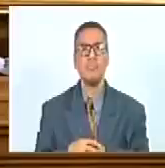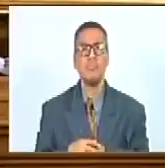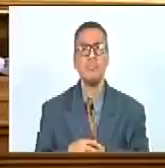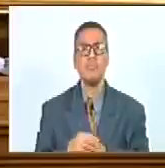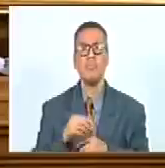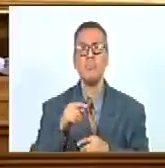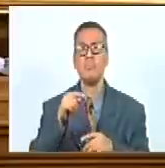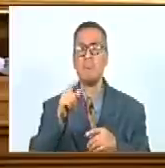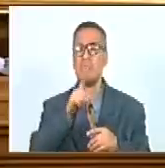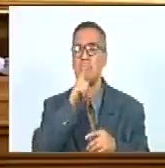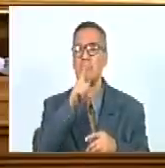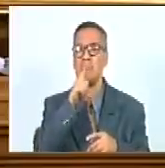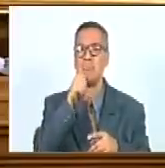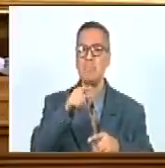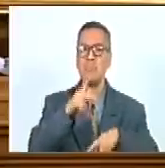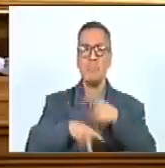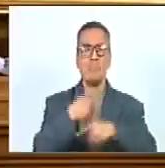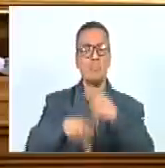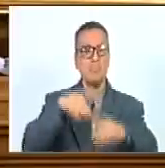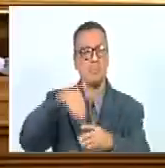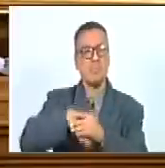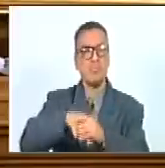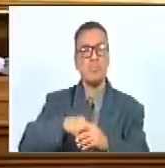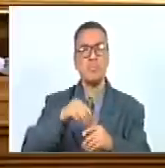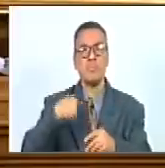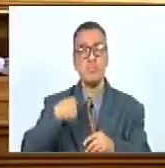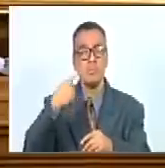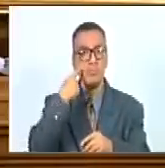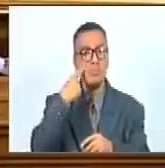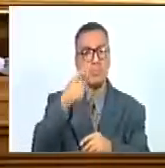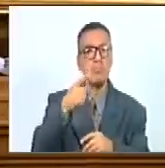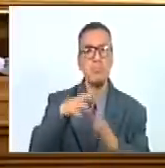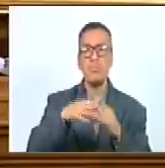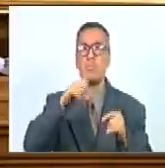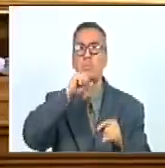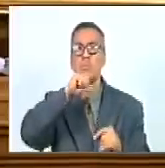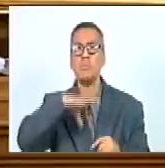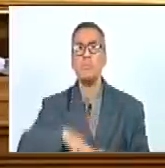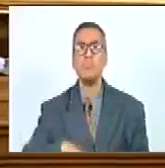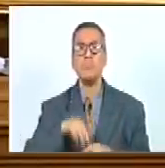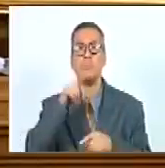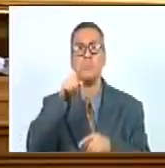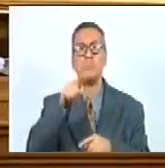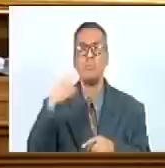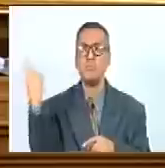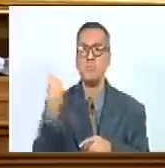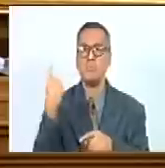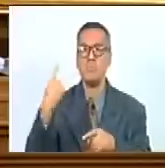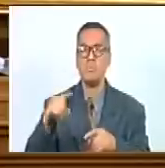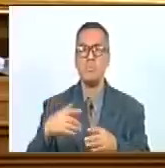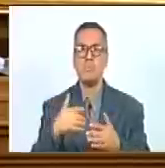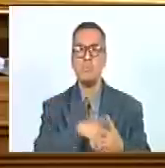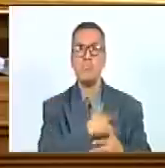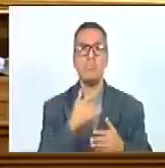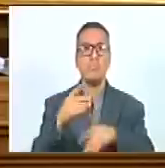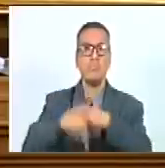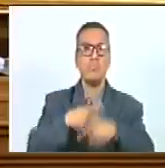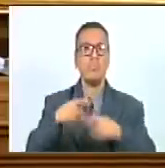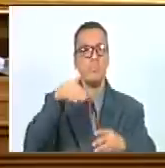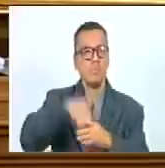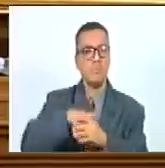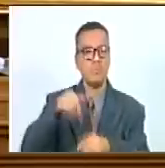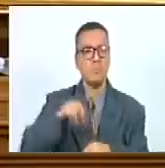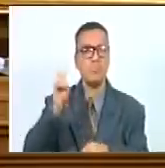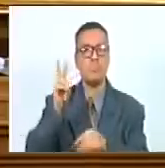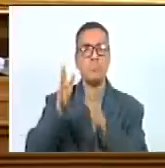más desastroso de los procesos electorales que yo haya visto en la historia en que he venido estudiando el tema de los procesos electorales